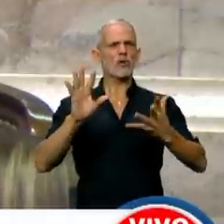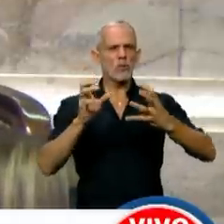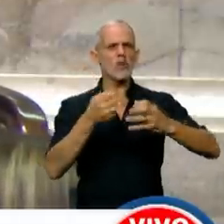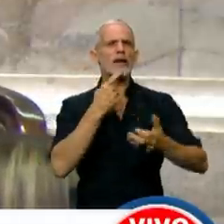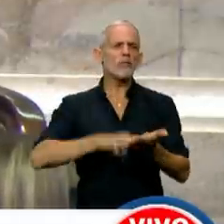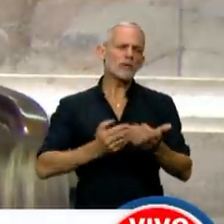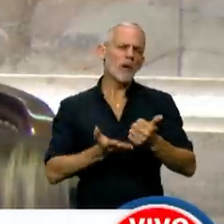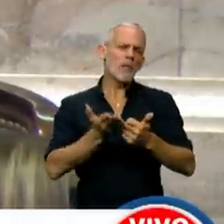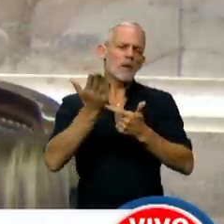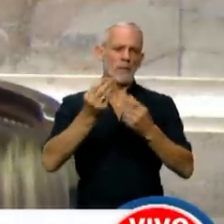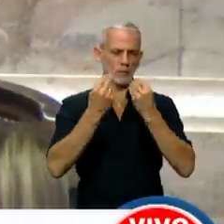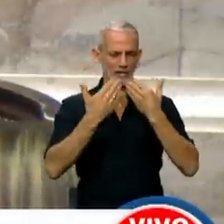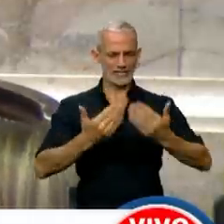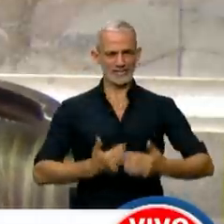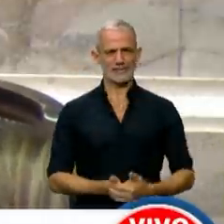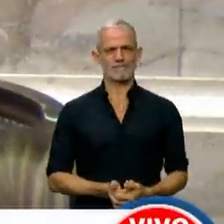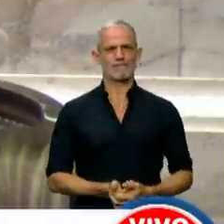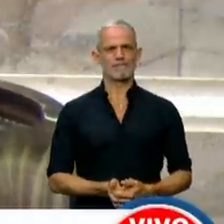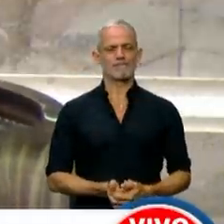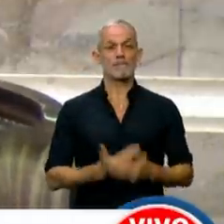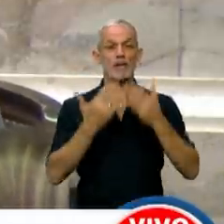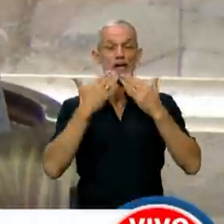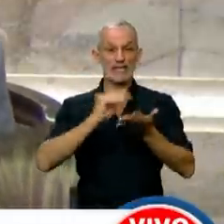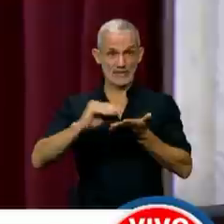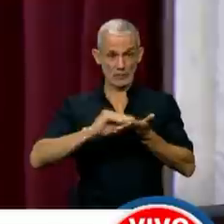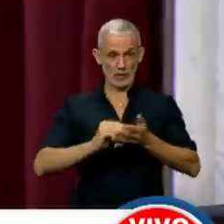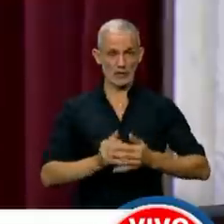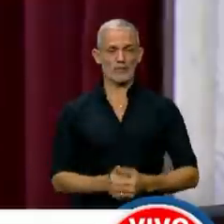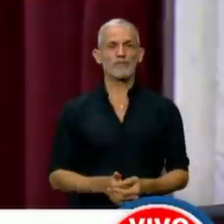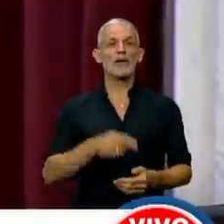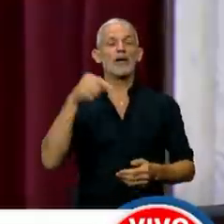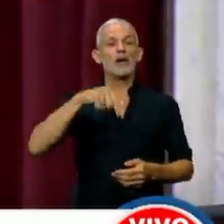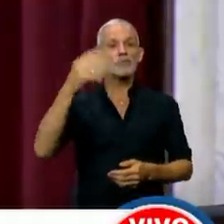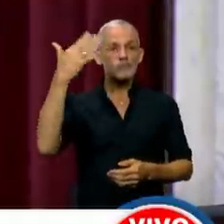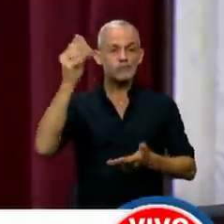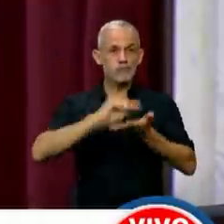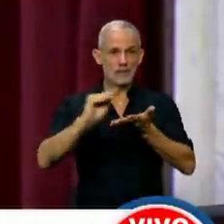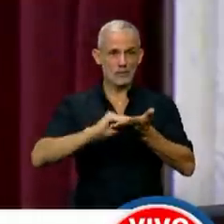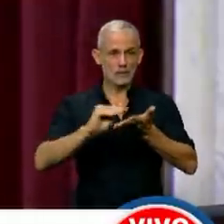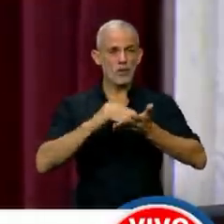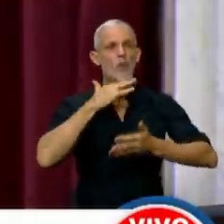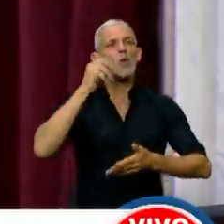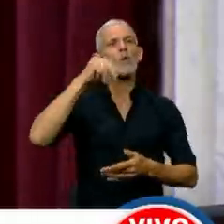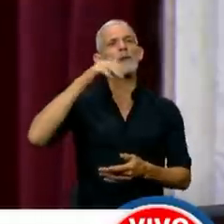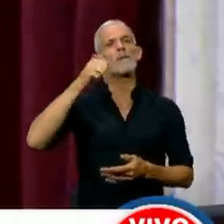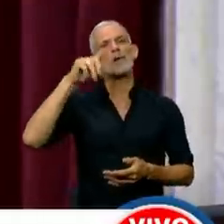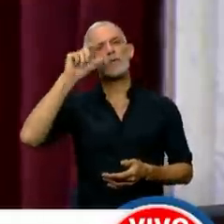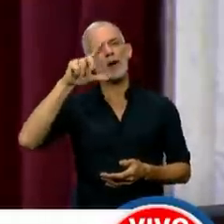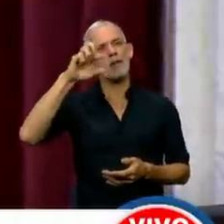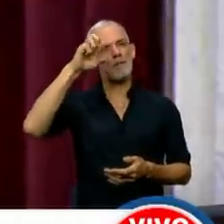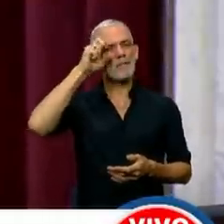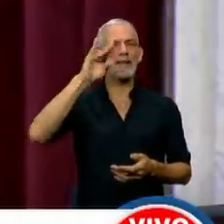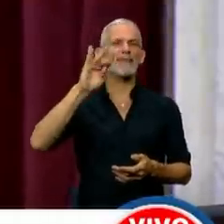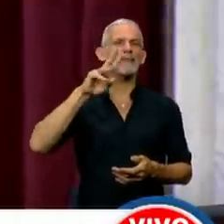aumentando impuestos muchas gracias presidente atrás se ha diputado en el uso de la palabra el diputado juan manuel pedrini